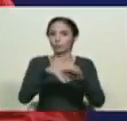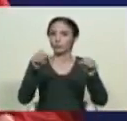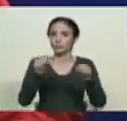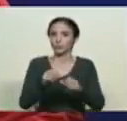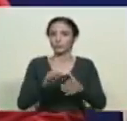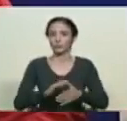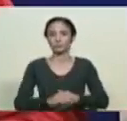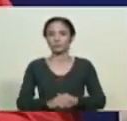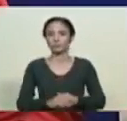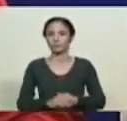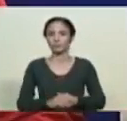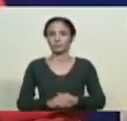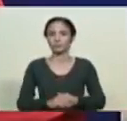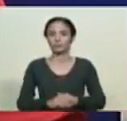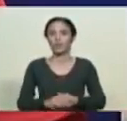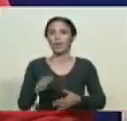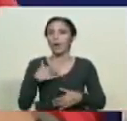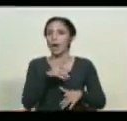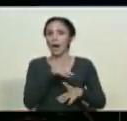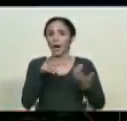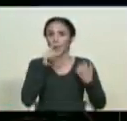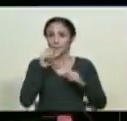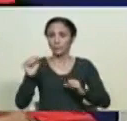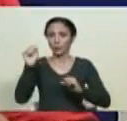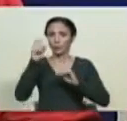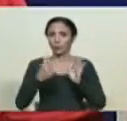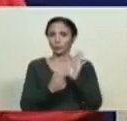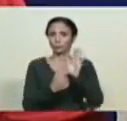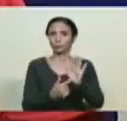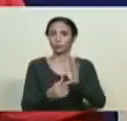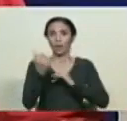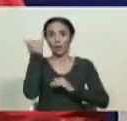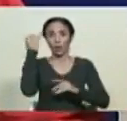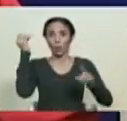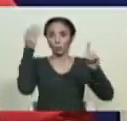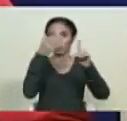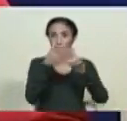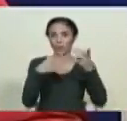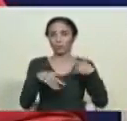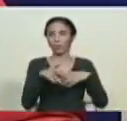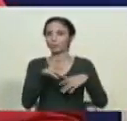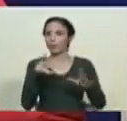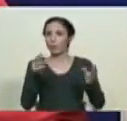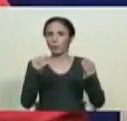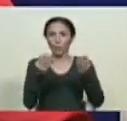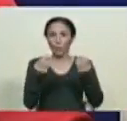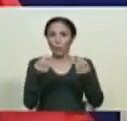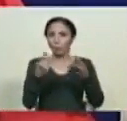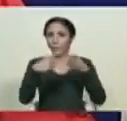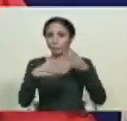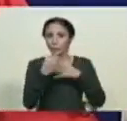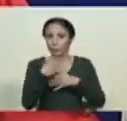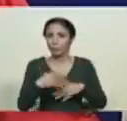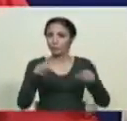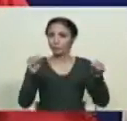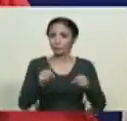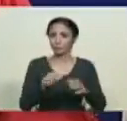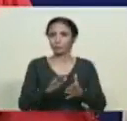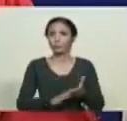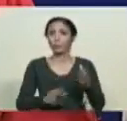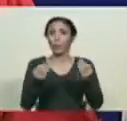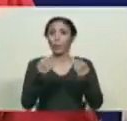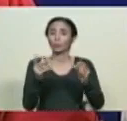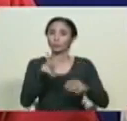instrumento ahí, puesto por el presidente Nicolás Maduro, idea del presidente Nicolás Maduro, que ha tenido mucho éxito. Tanto éxito ha